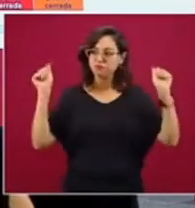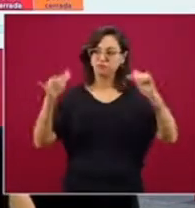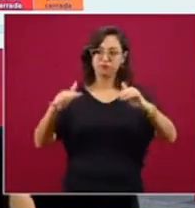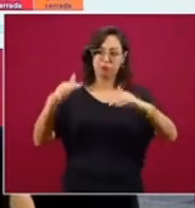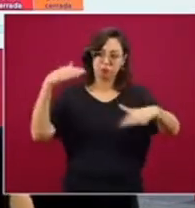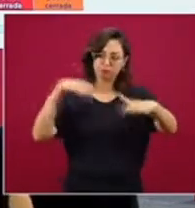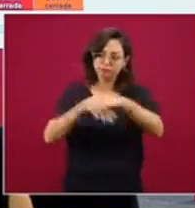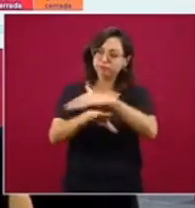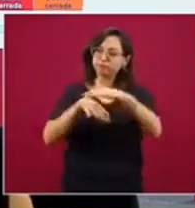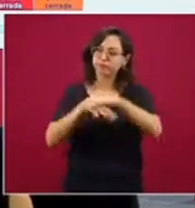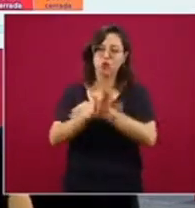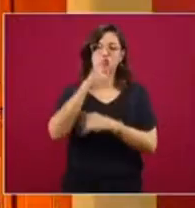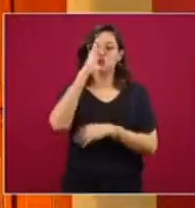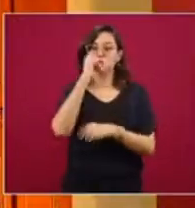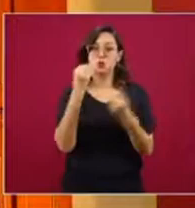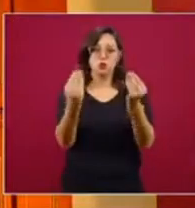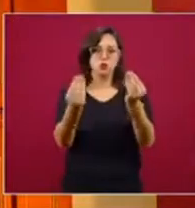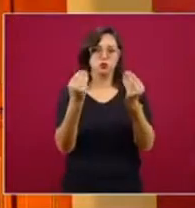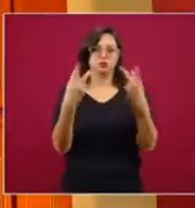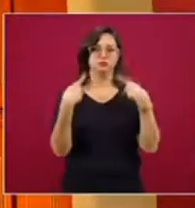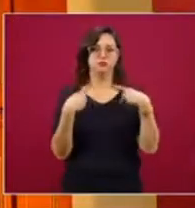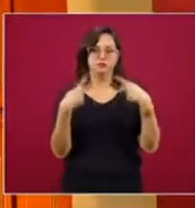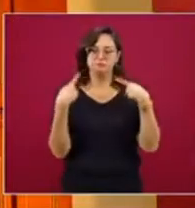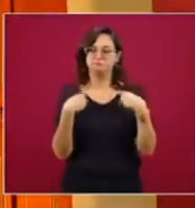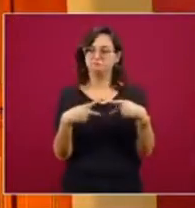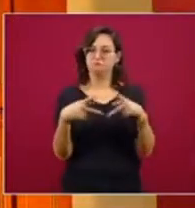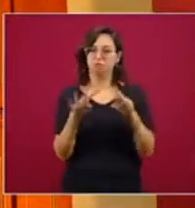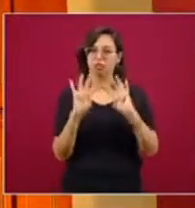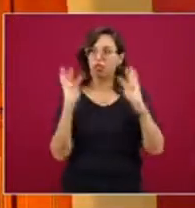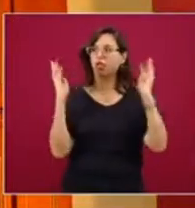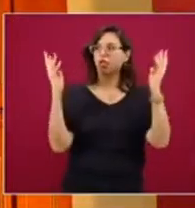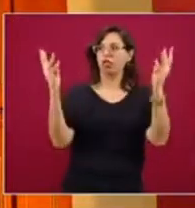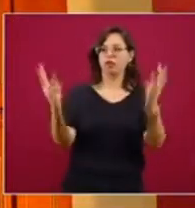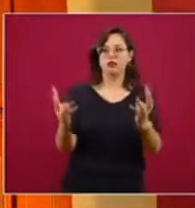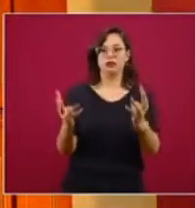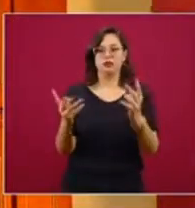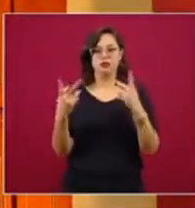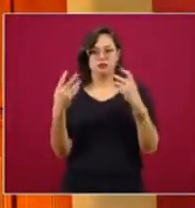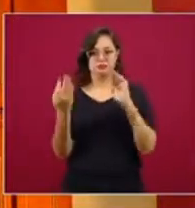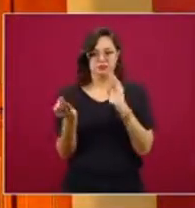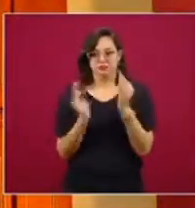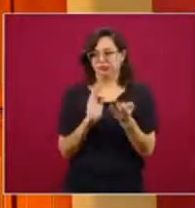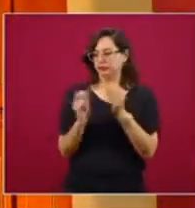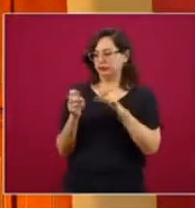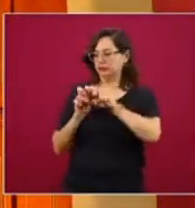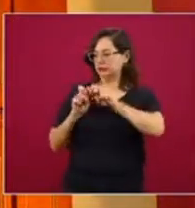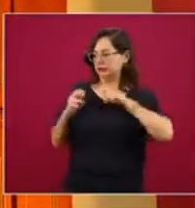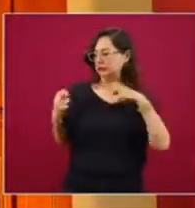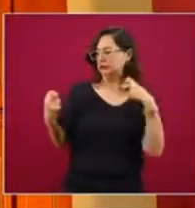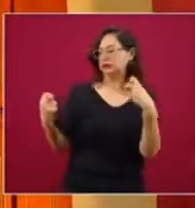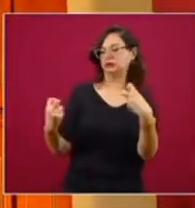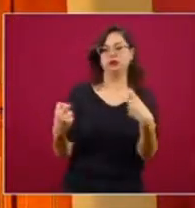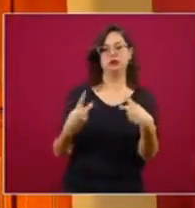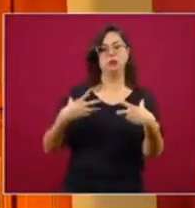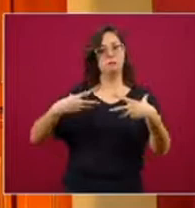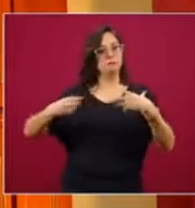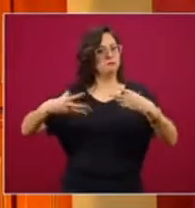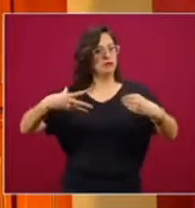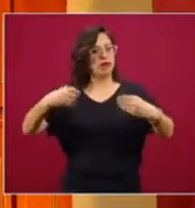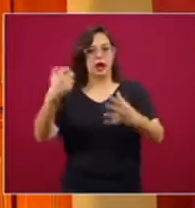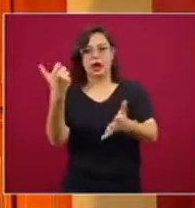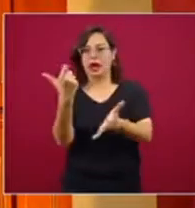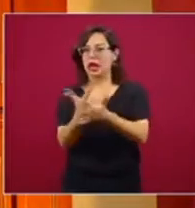significaría una cantidad muy grande de personas en cercanía muy estrecha. Esa sí es una zona de muy alto